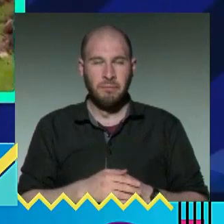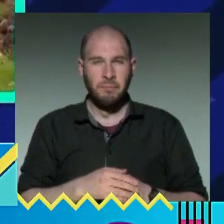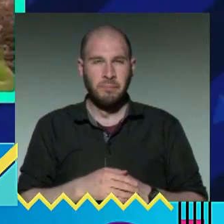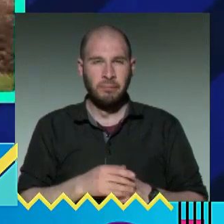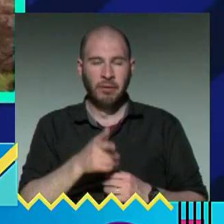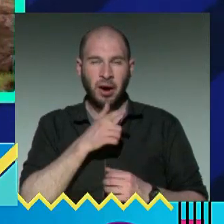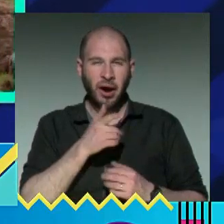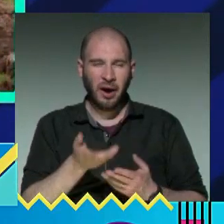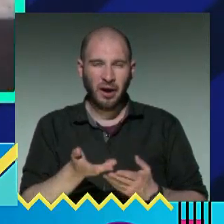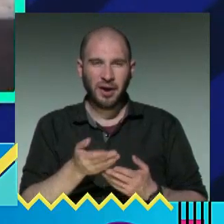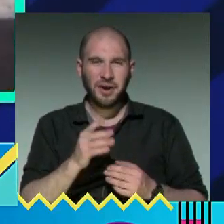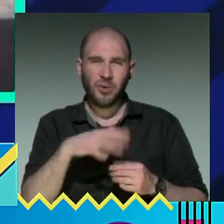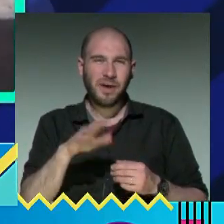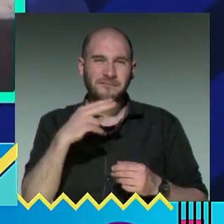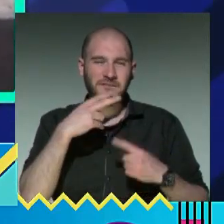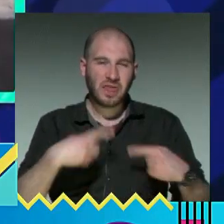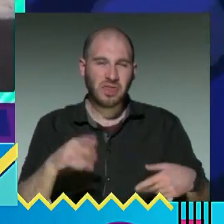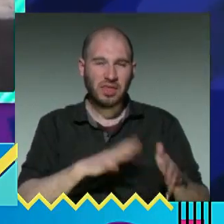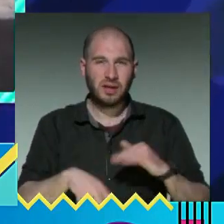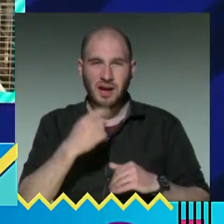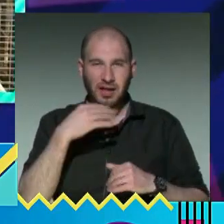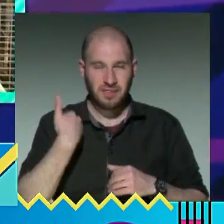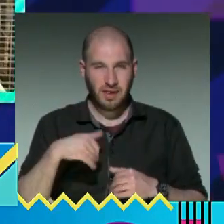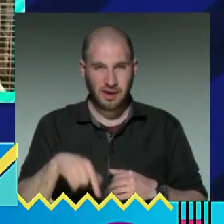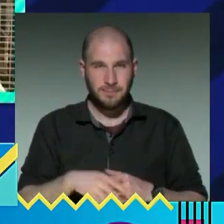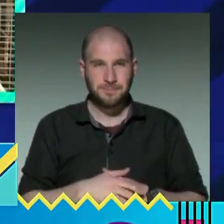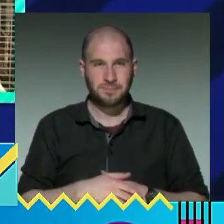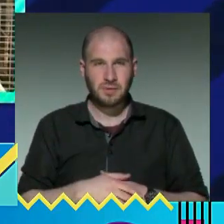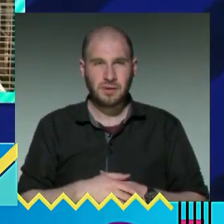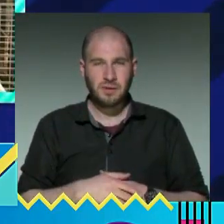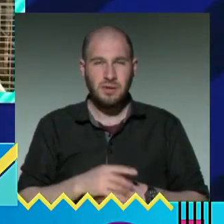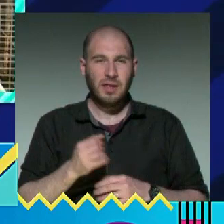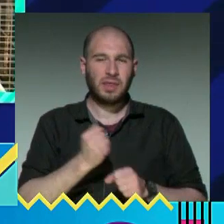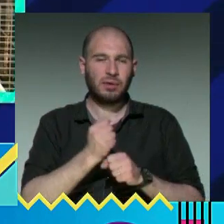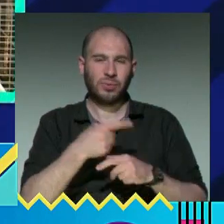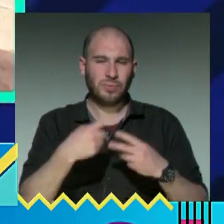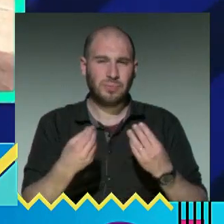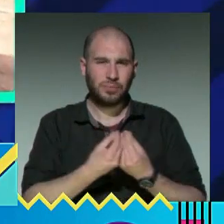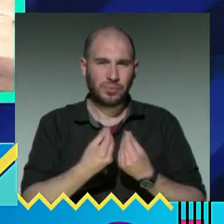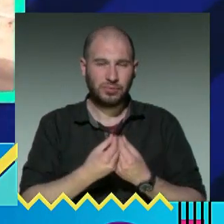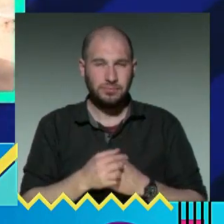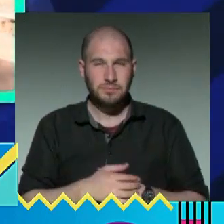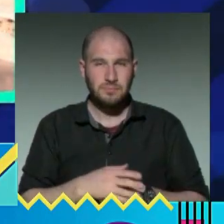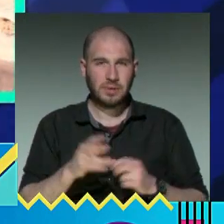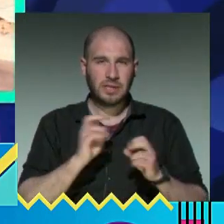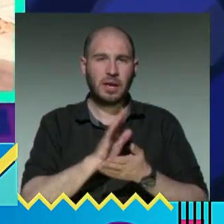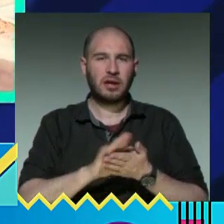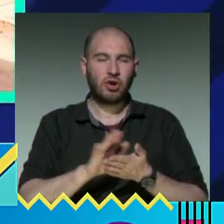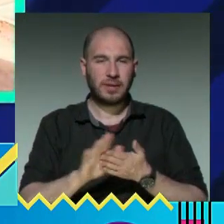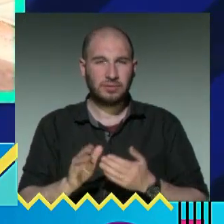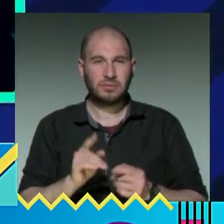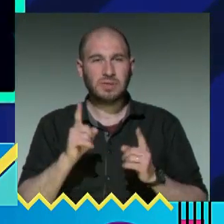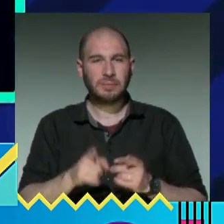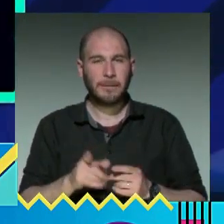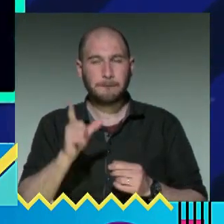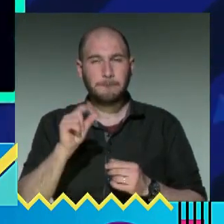cinturón hortícola de Argentina. Y bueno, muchos de los trabajos que se van a ver desde temas de innovación y desde la